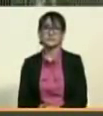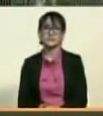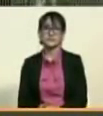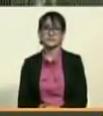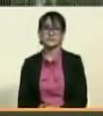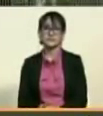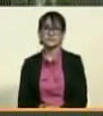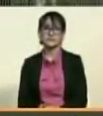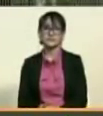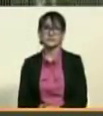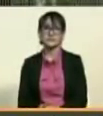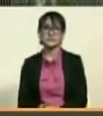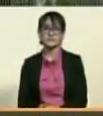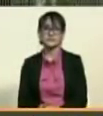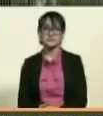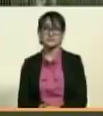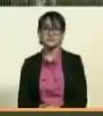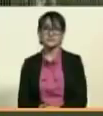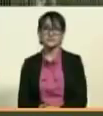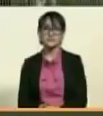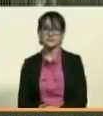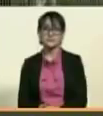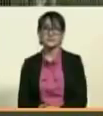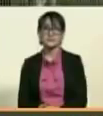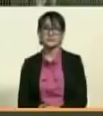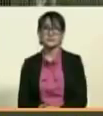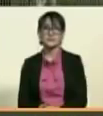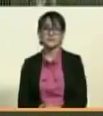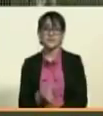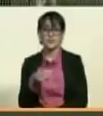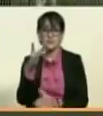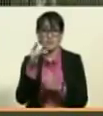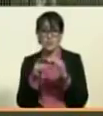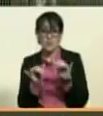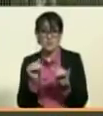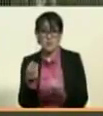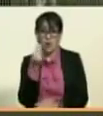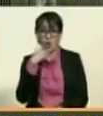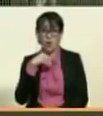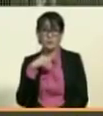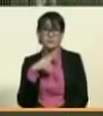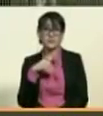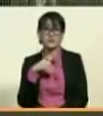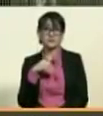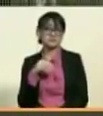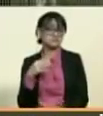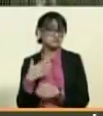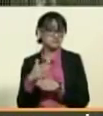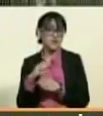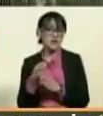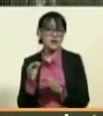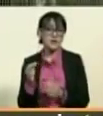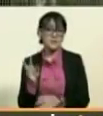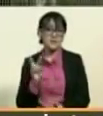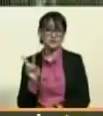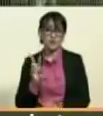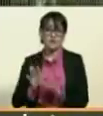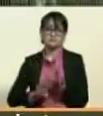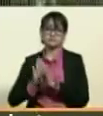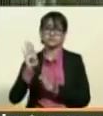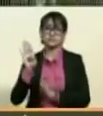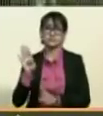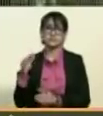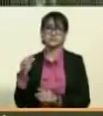de estiércol. Y se lo tendrán que tragar ellos mismos. Venezuela prosperará, avanzará. Y nada ni